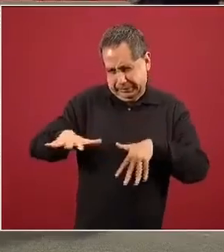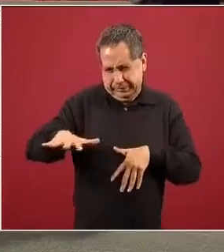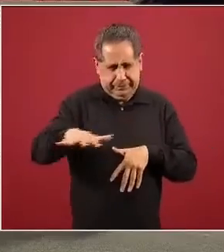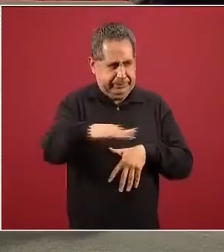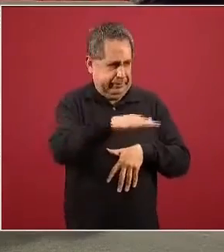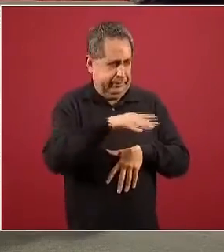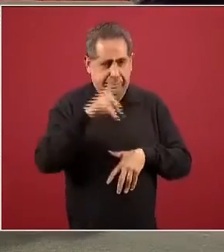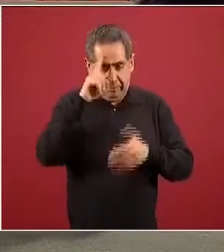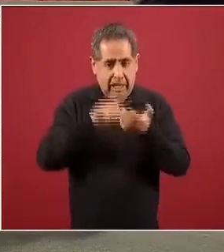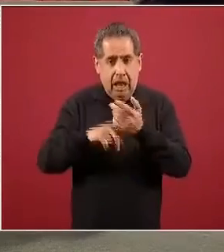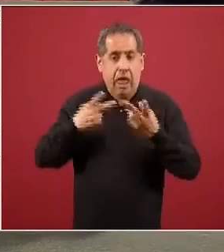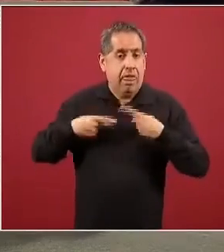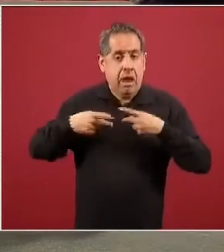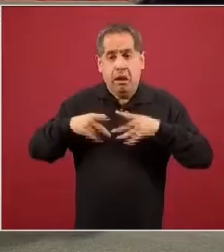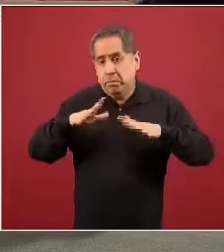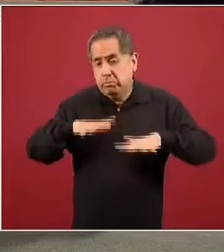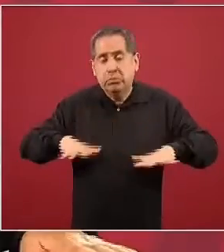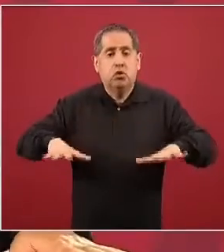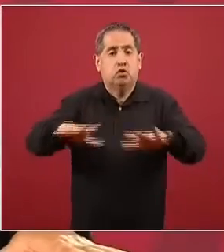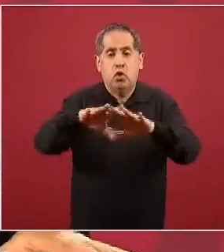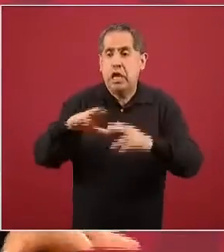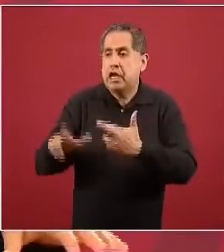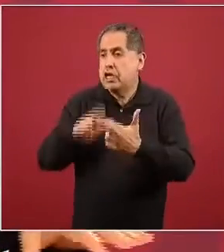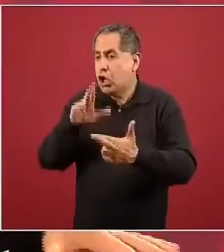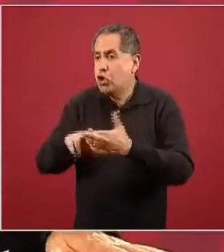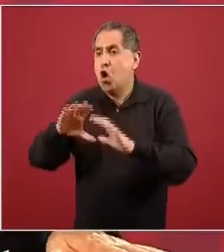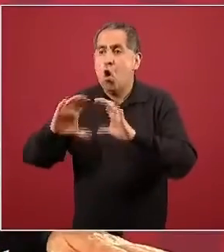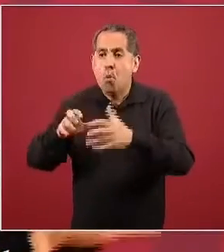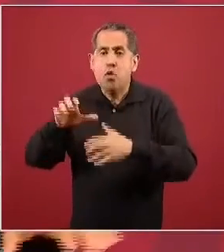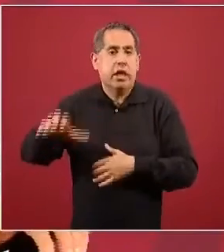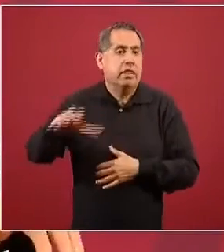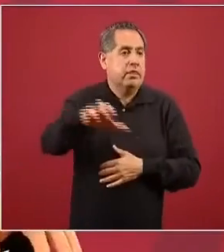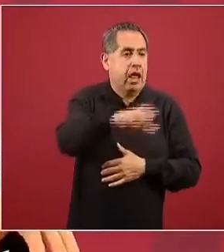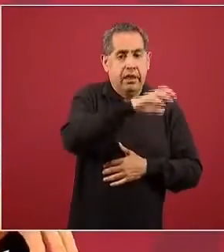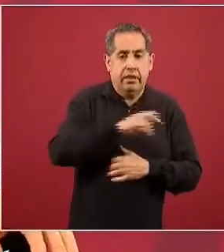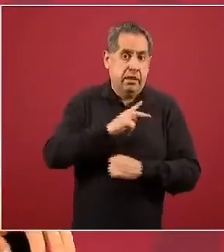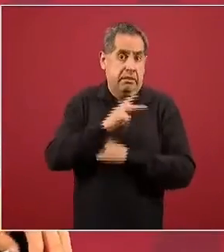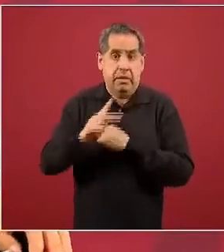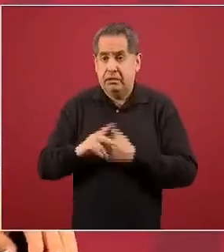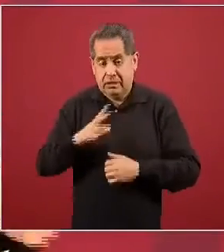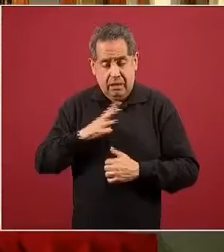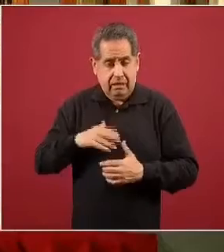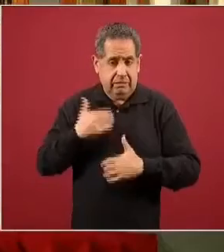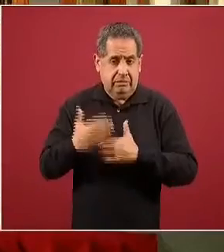número de poblaciones, regiones y comunidades del país.